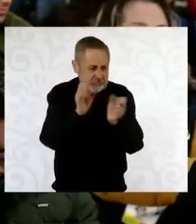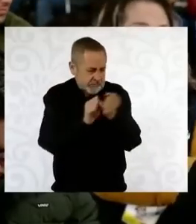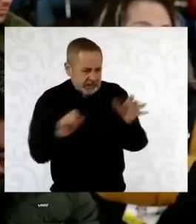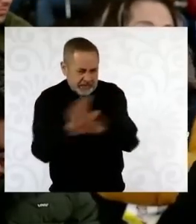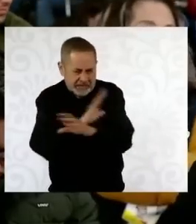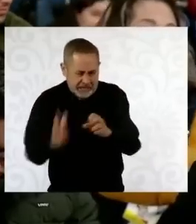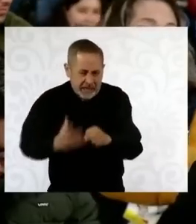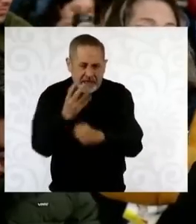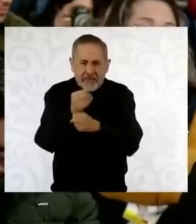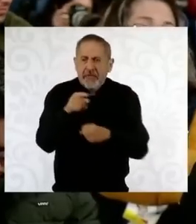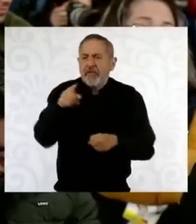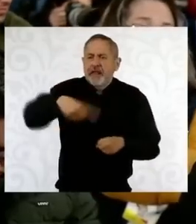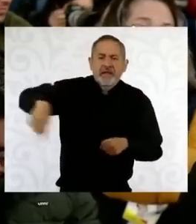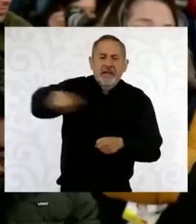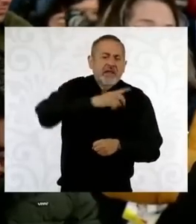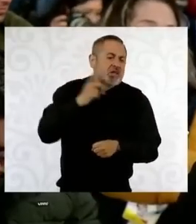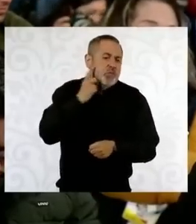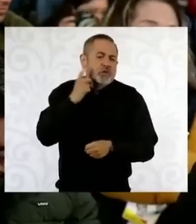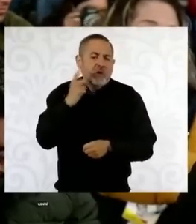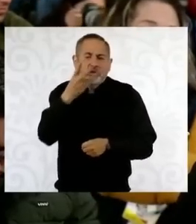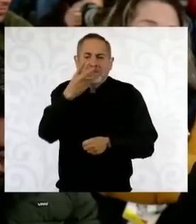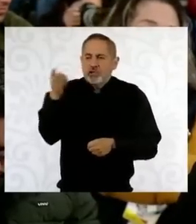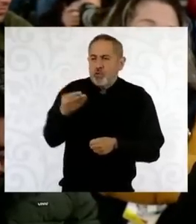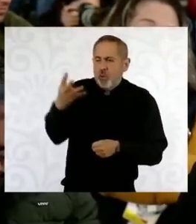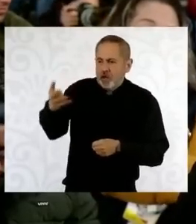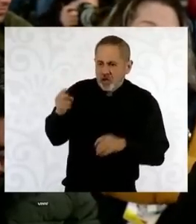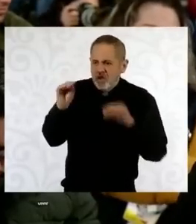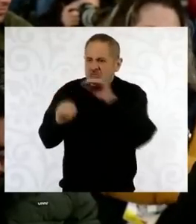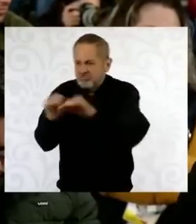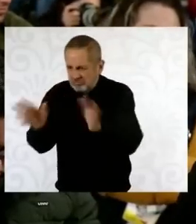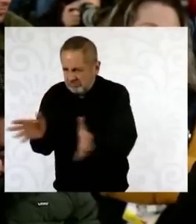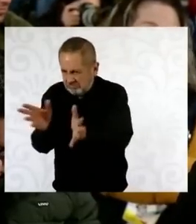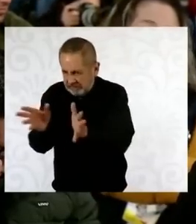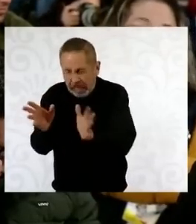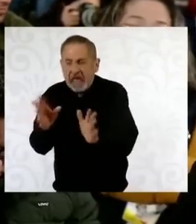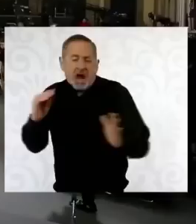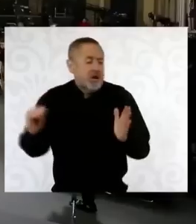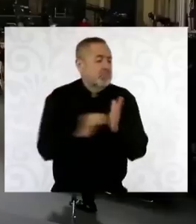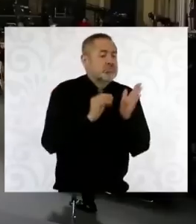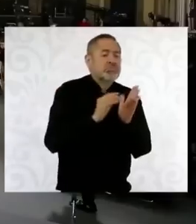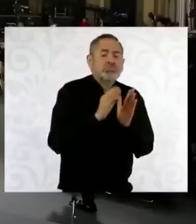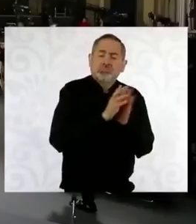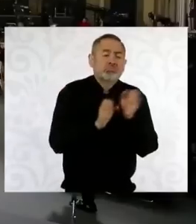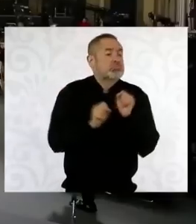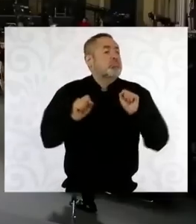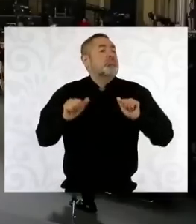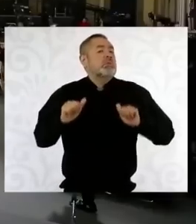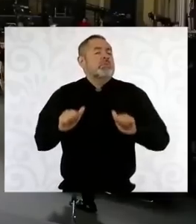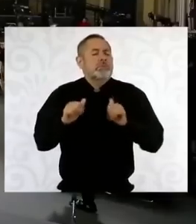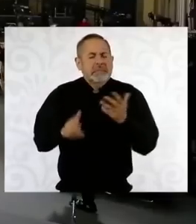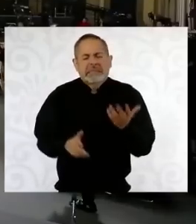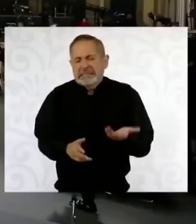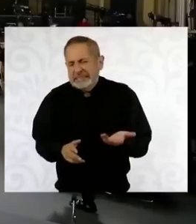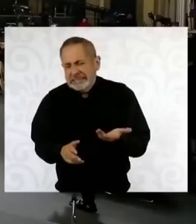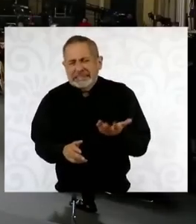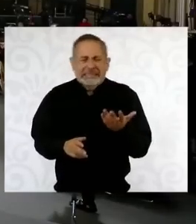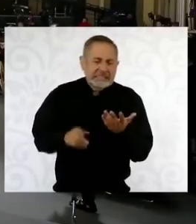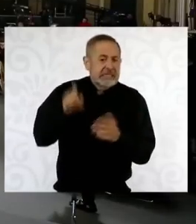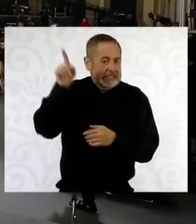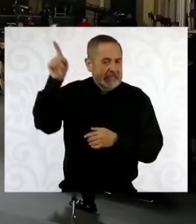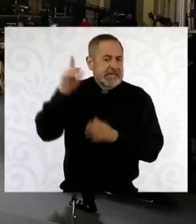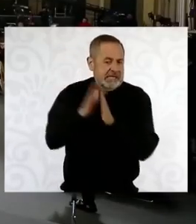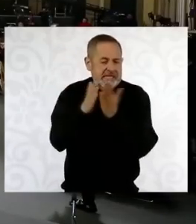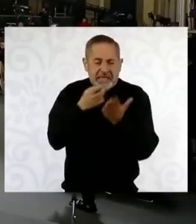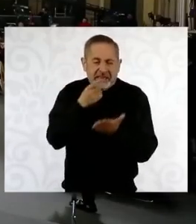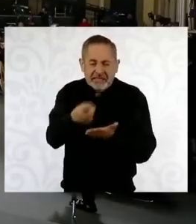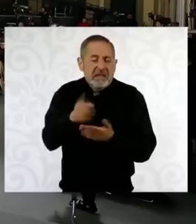2/3 partes del legislativo y que eso al mismo tiempo implica, según mencionan estos análisis, que se puede